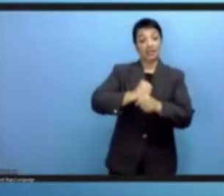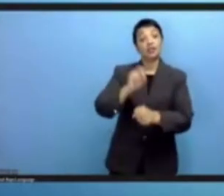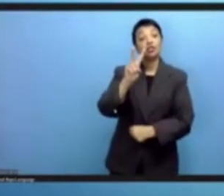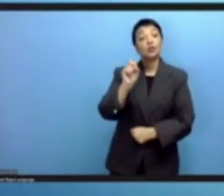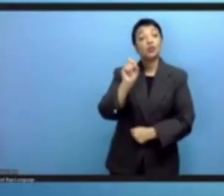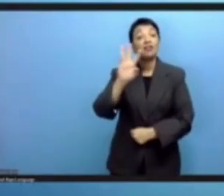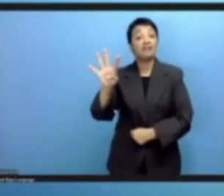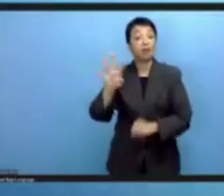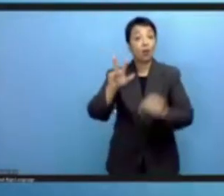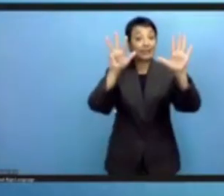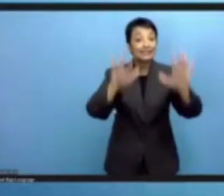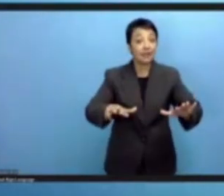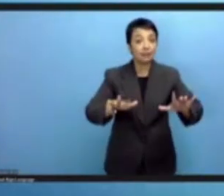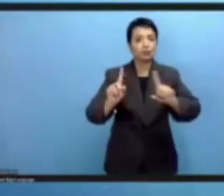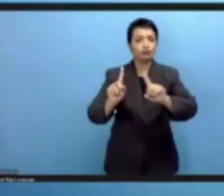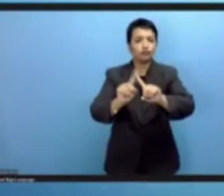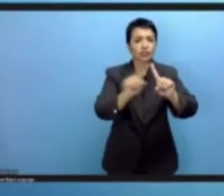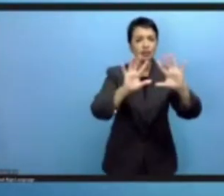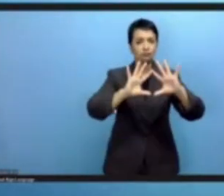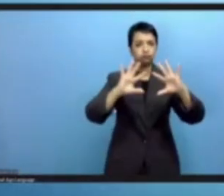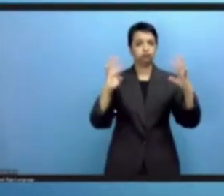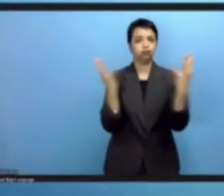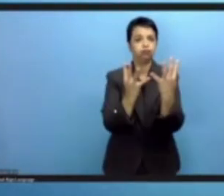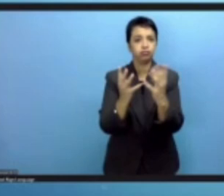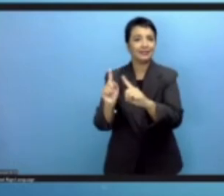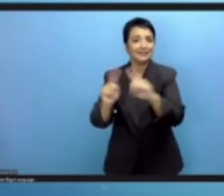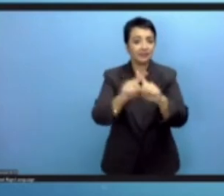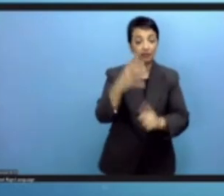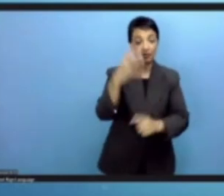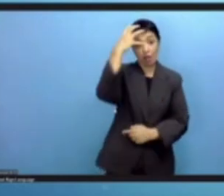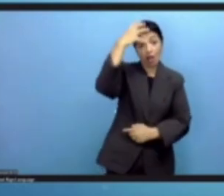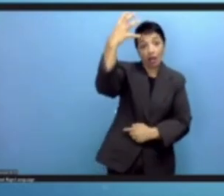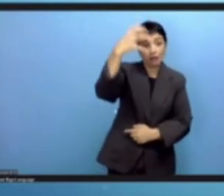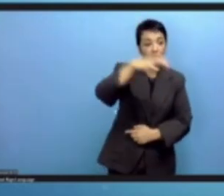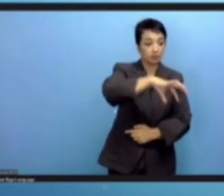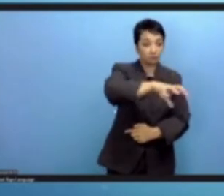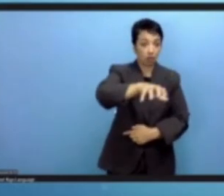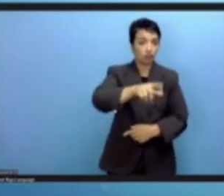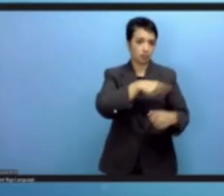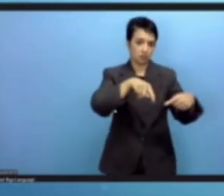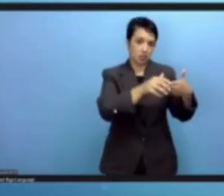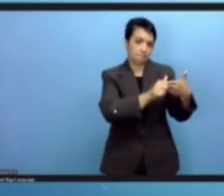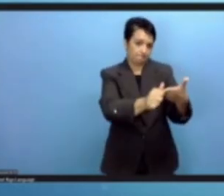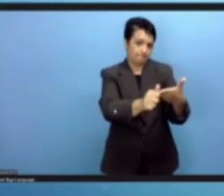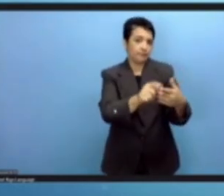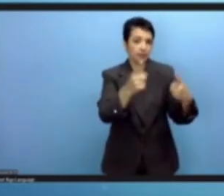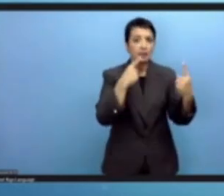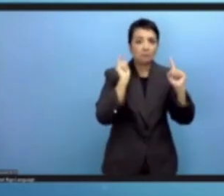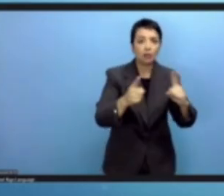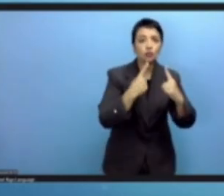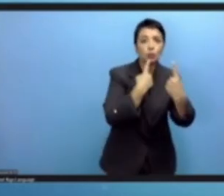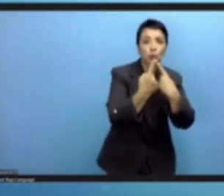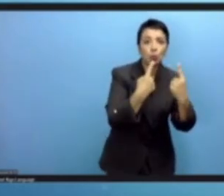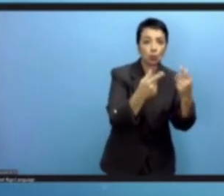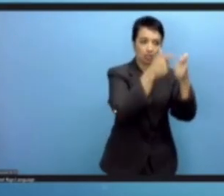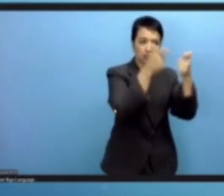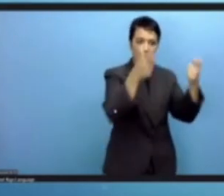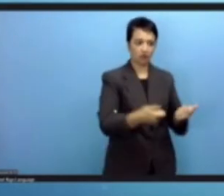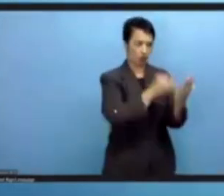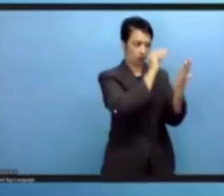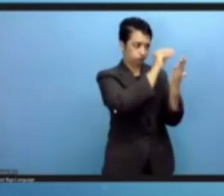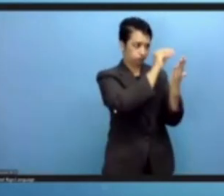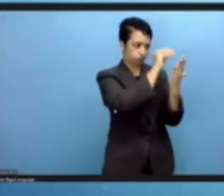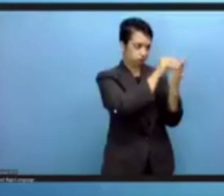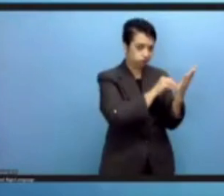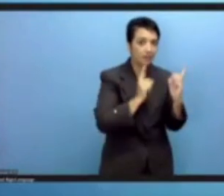lleva al pacto digital mundial Será un proceso de múltiples partes interesadas los estados miembros por supuesto deberán liderar este camino